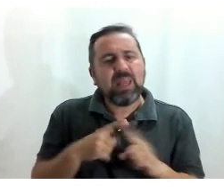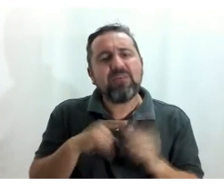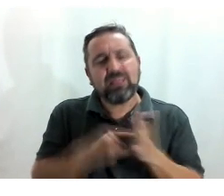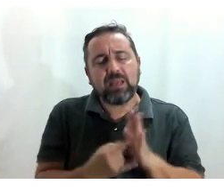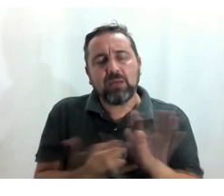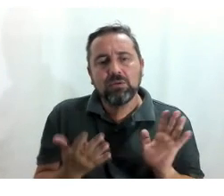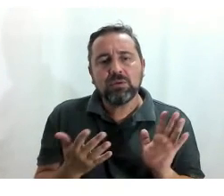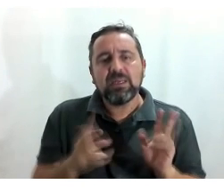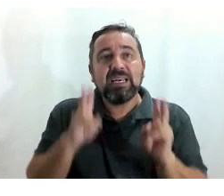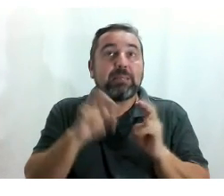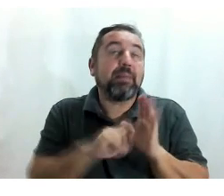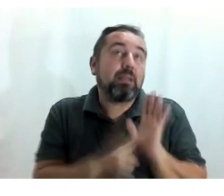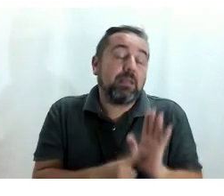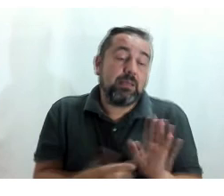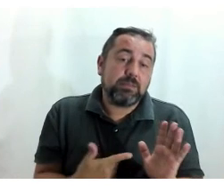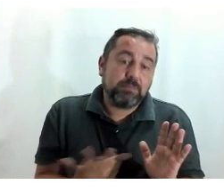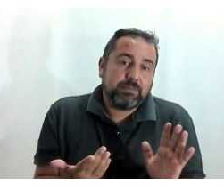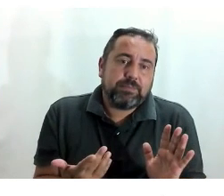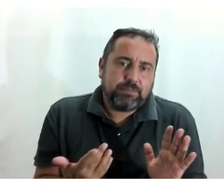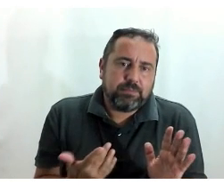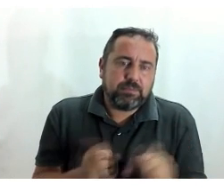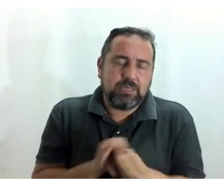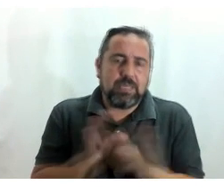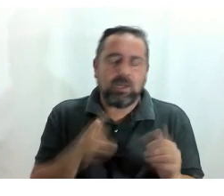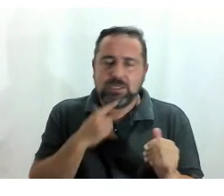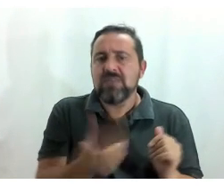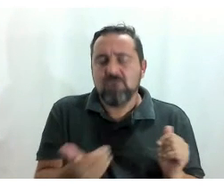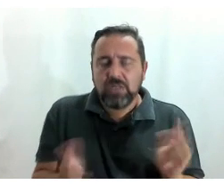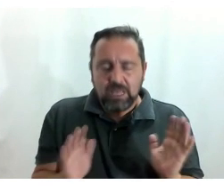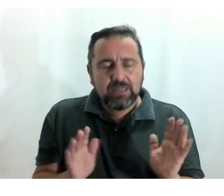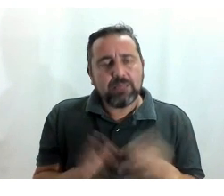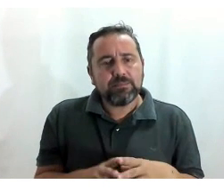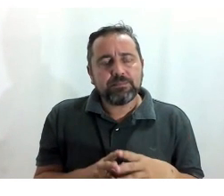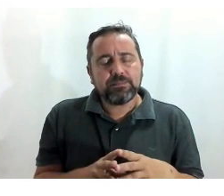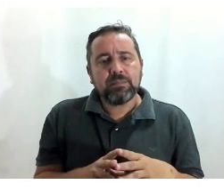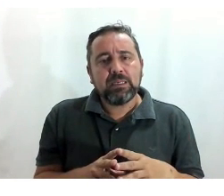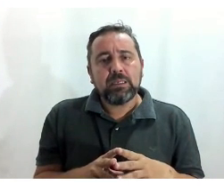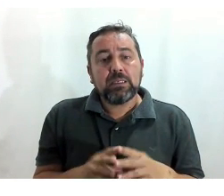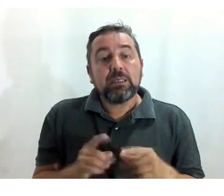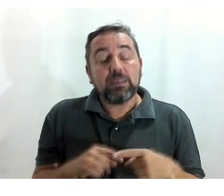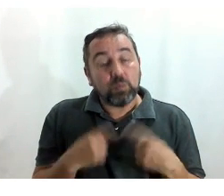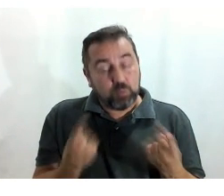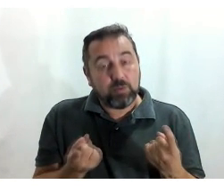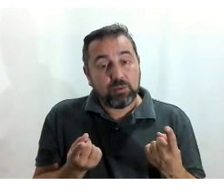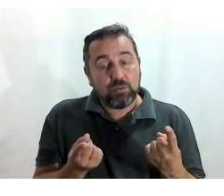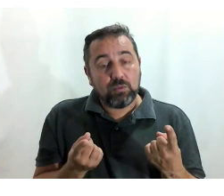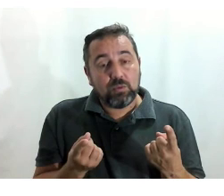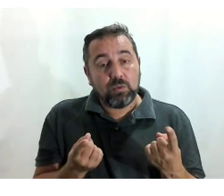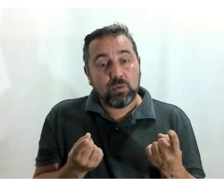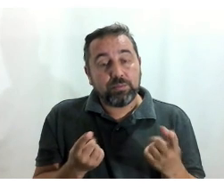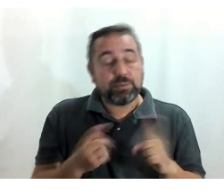el aspecto regulador, ¿no? Que claro, sí, evidentemente es importantísimo. Y luego, sí, a nivel